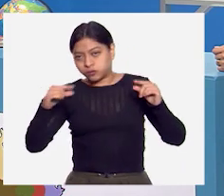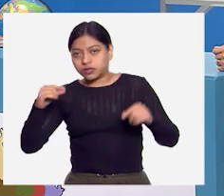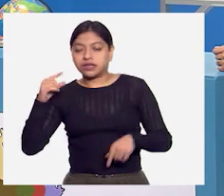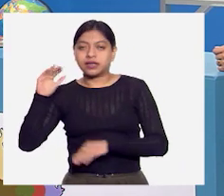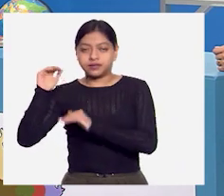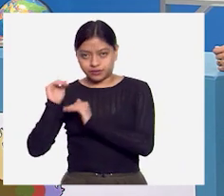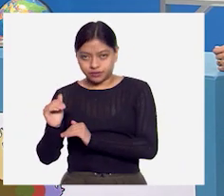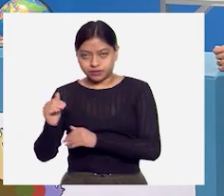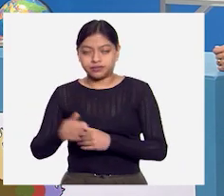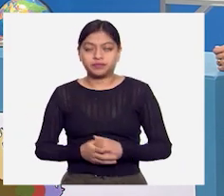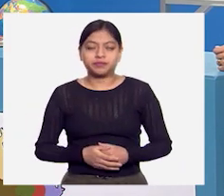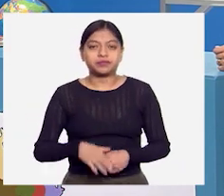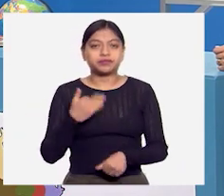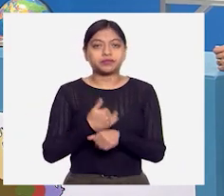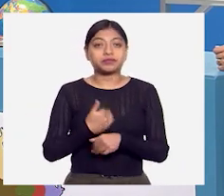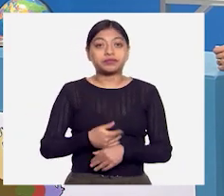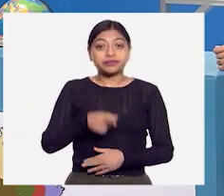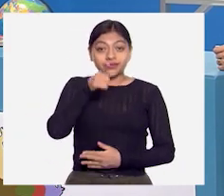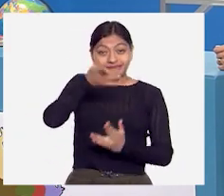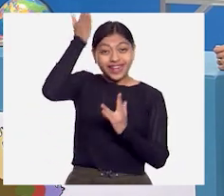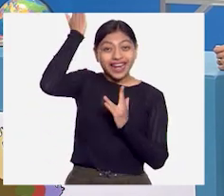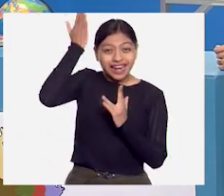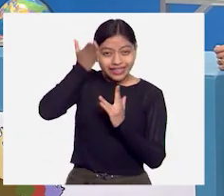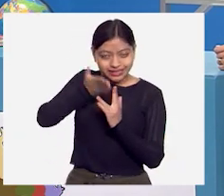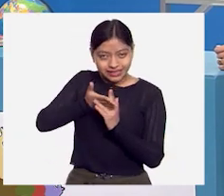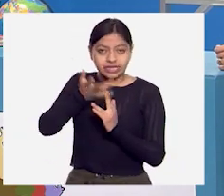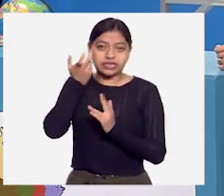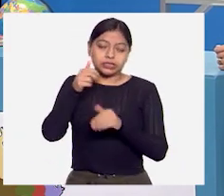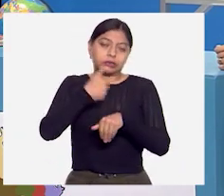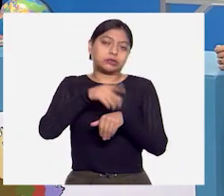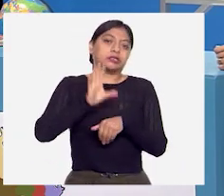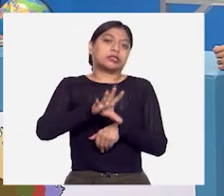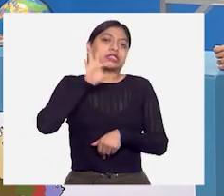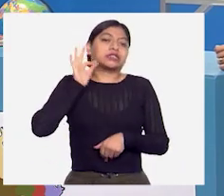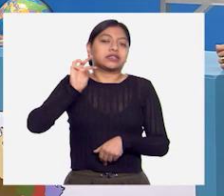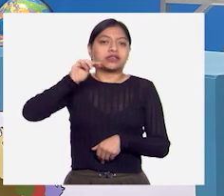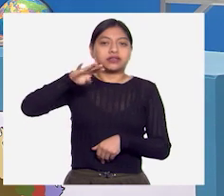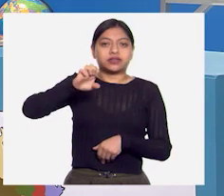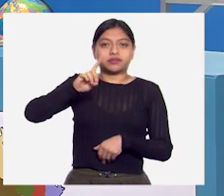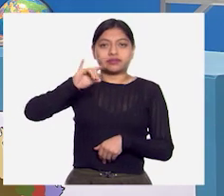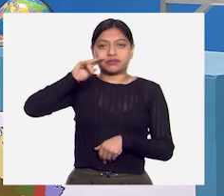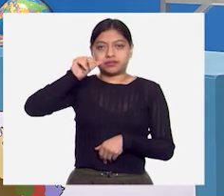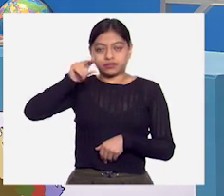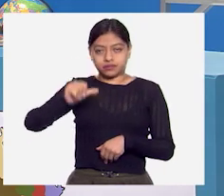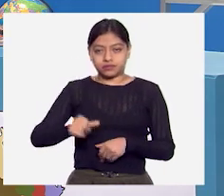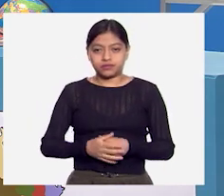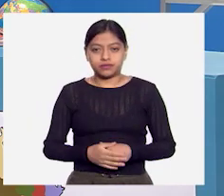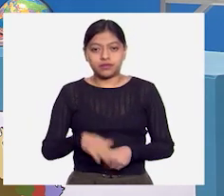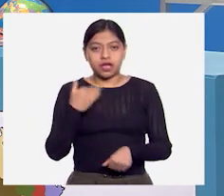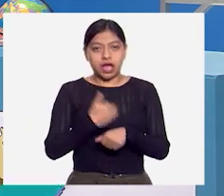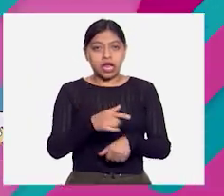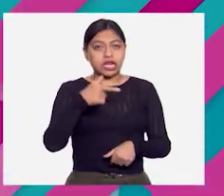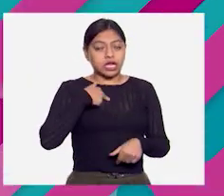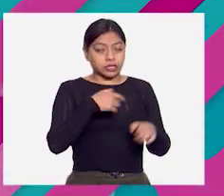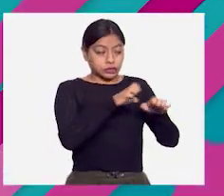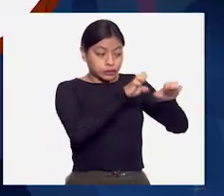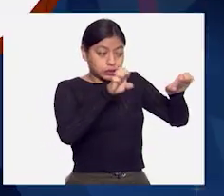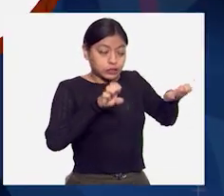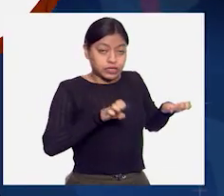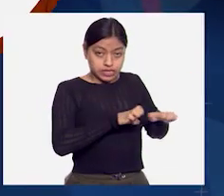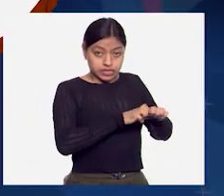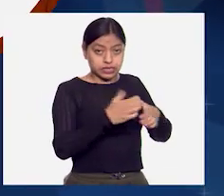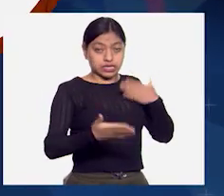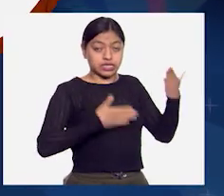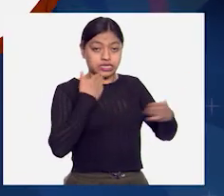que está en el centro de todos ellos, ¿verdad? Muy bien, entonces escribo para el equipo Divertimáticos.